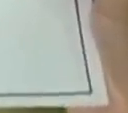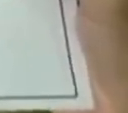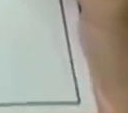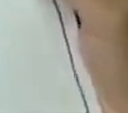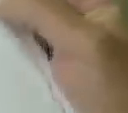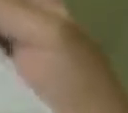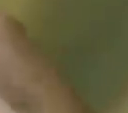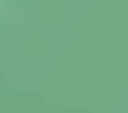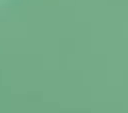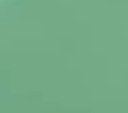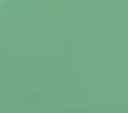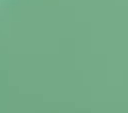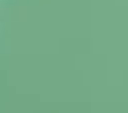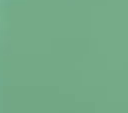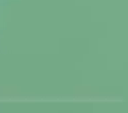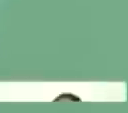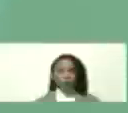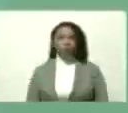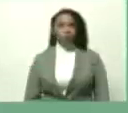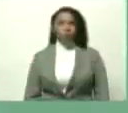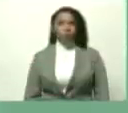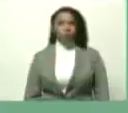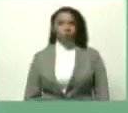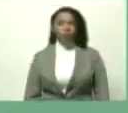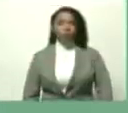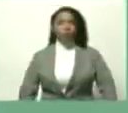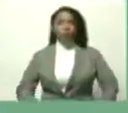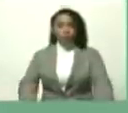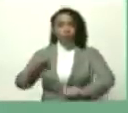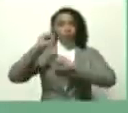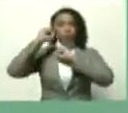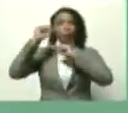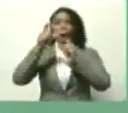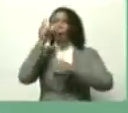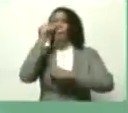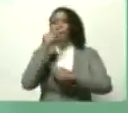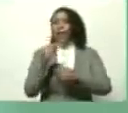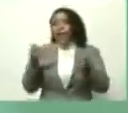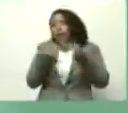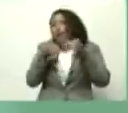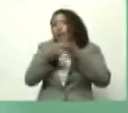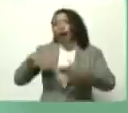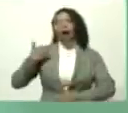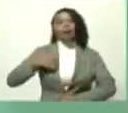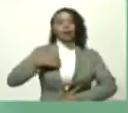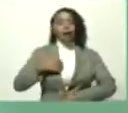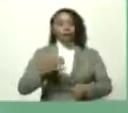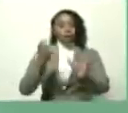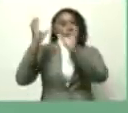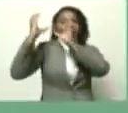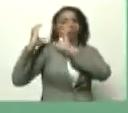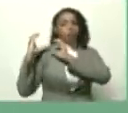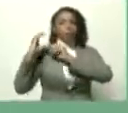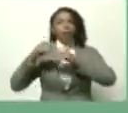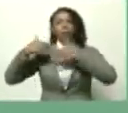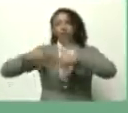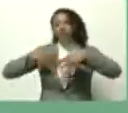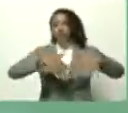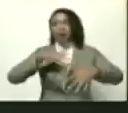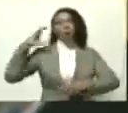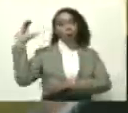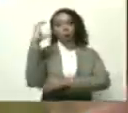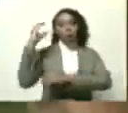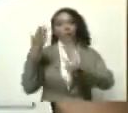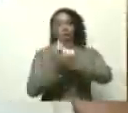para que lo llevara al concierto, y del concierto entraría triunfalmente en hombros de tropas argentinas, en hombros de tropas colombianas y en